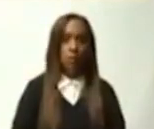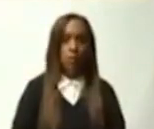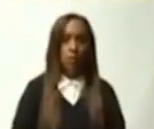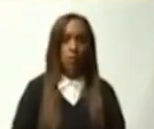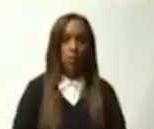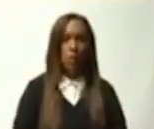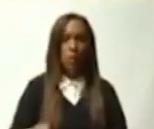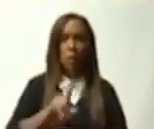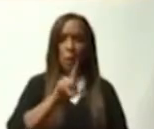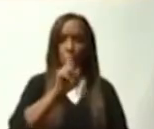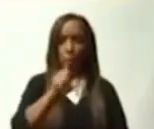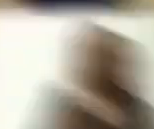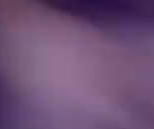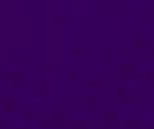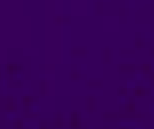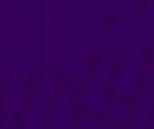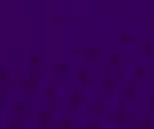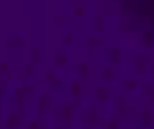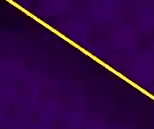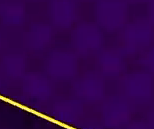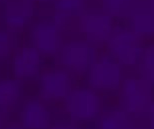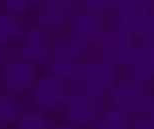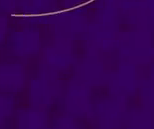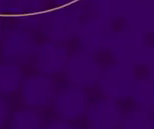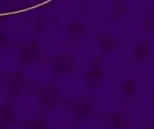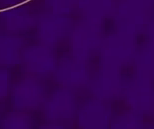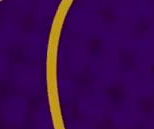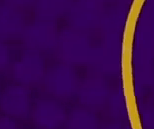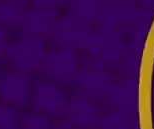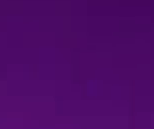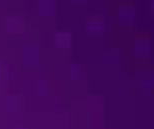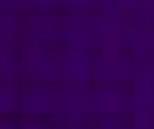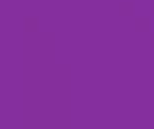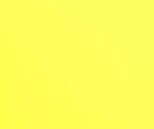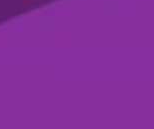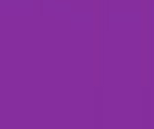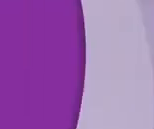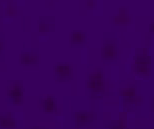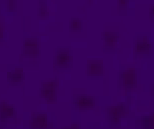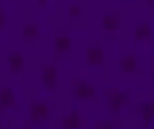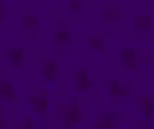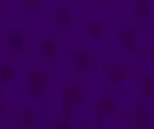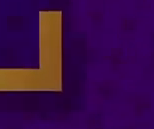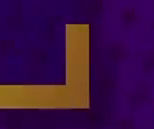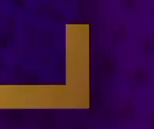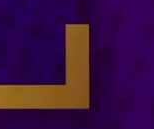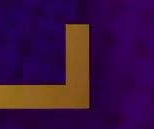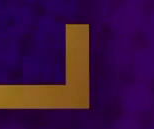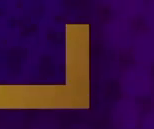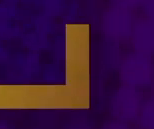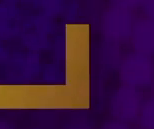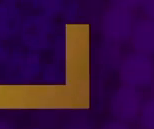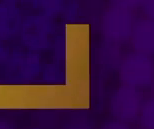del país. Muchas gracias. Dialoguemos juntos en el PLD en línea.